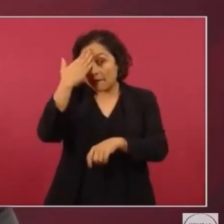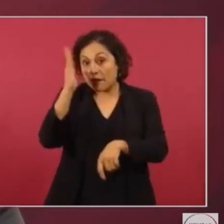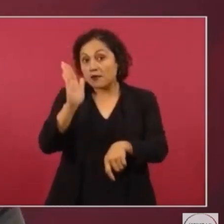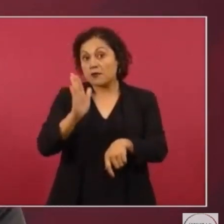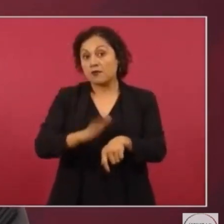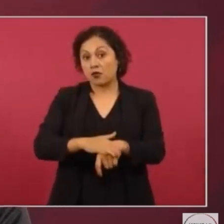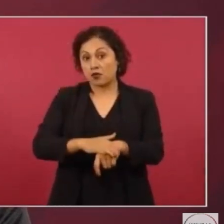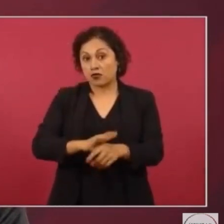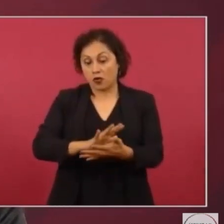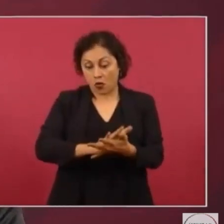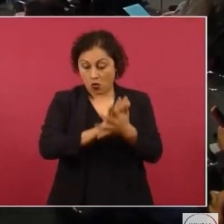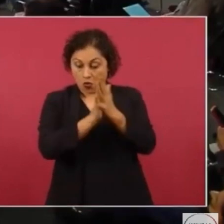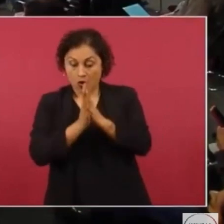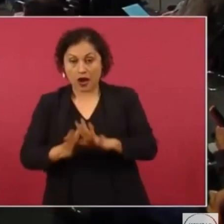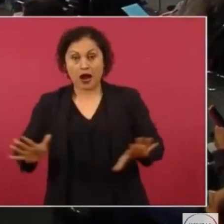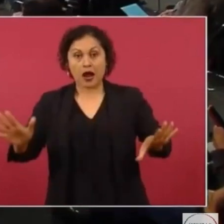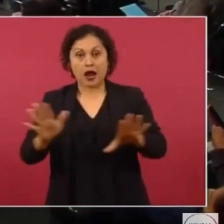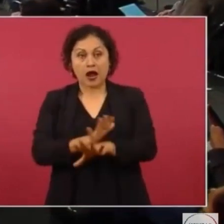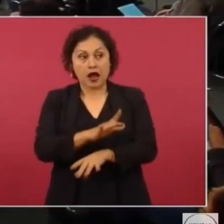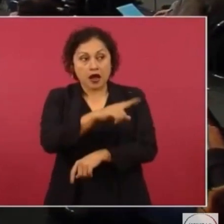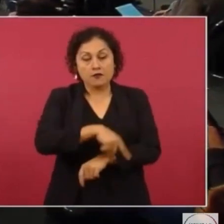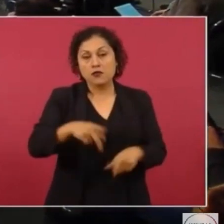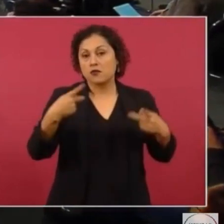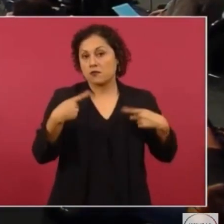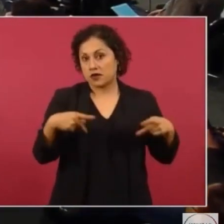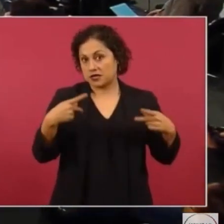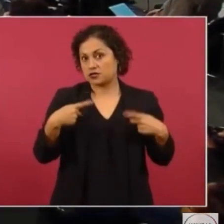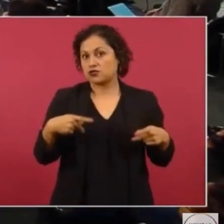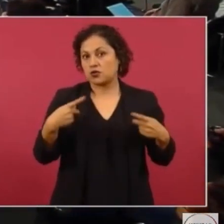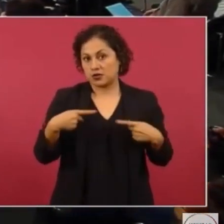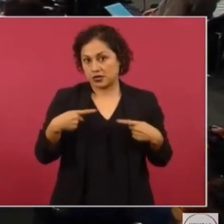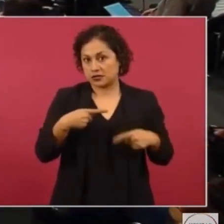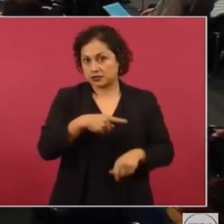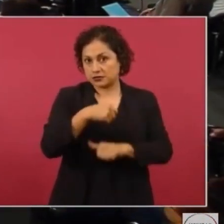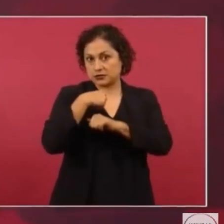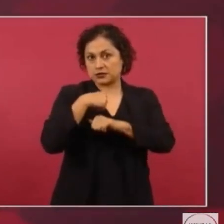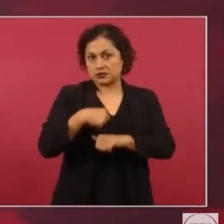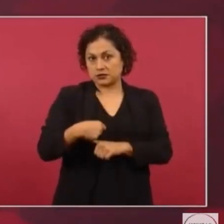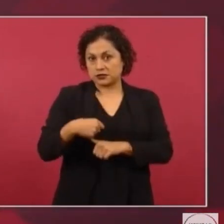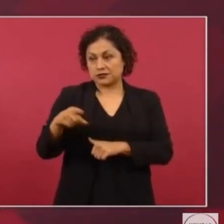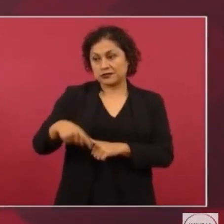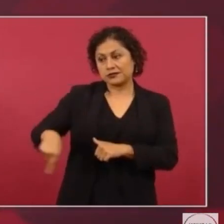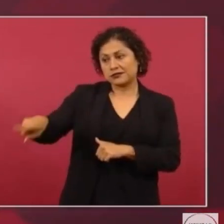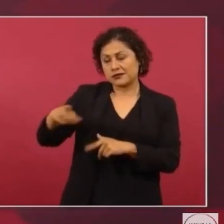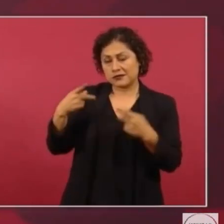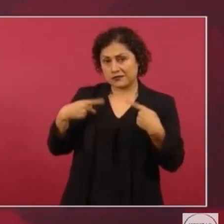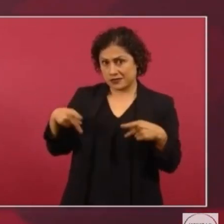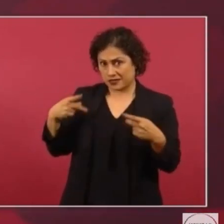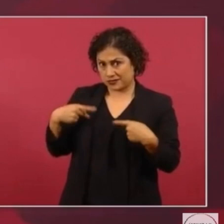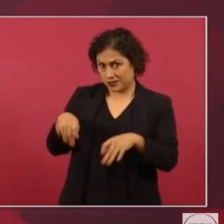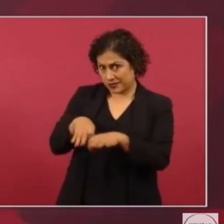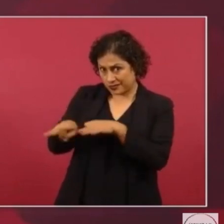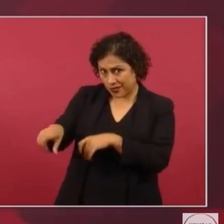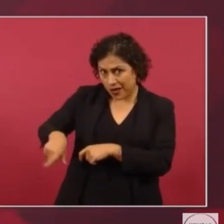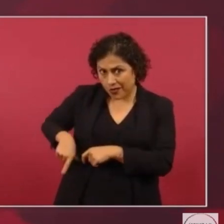es el pueblo. Es precisamente eso. Porque Eso, esta no reforma, estos burócratas,